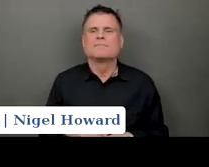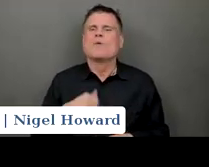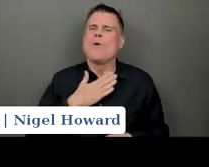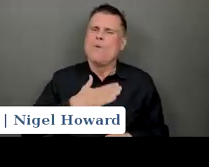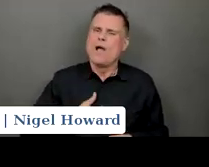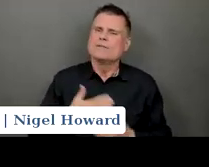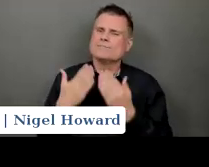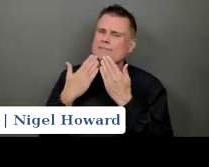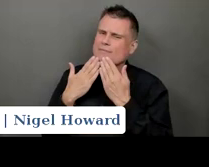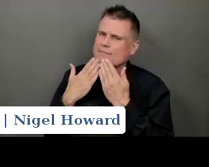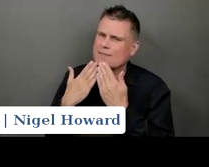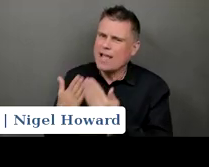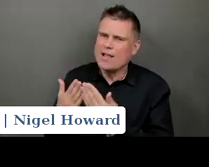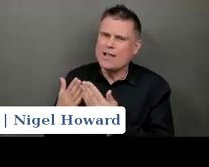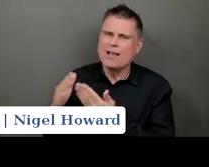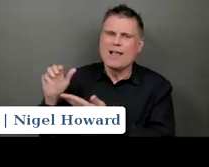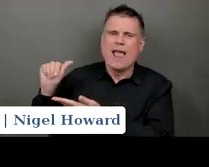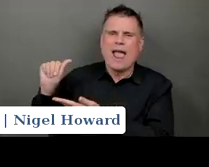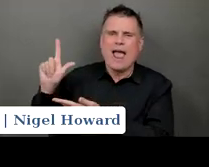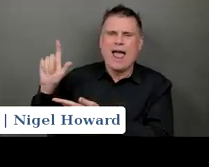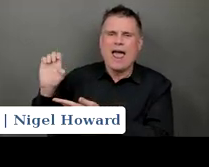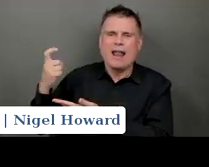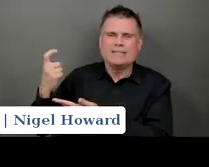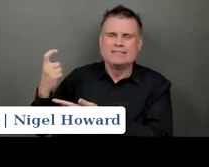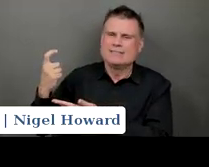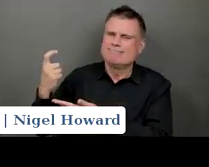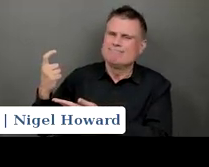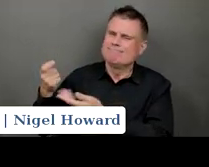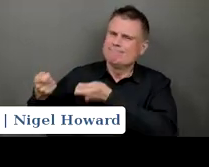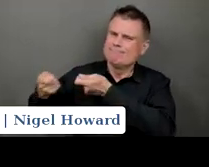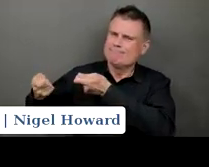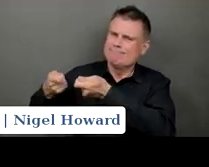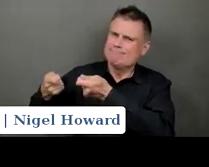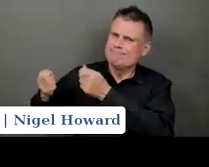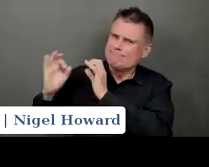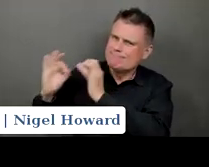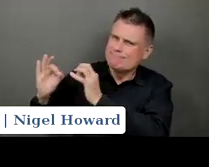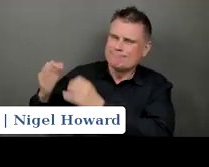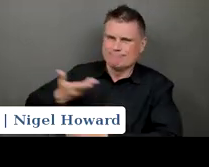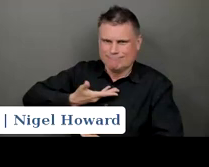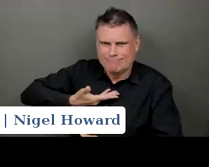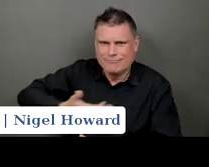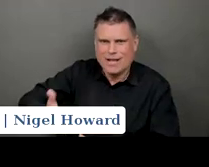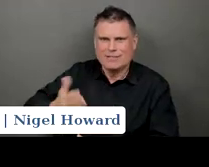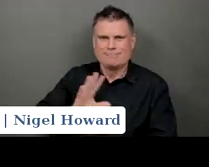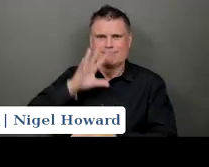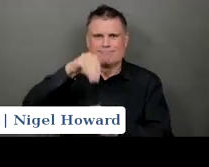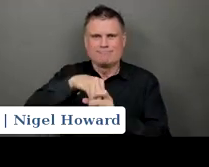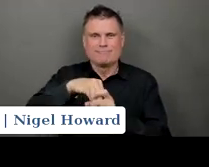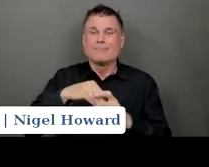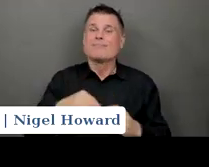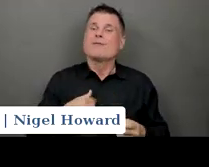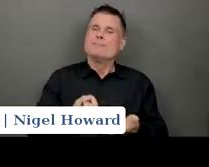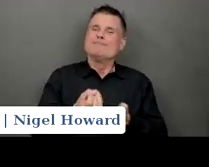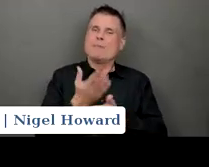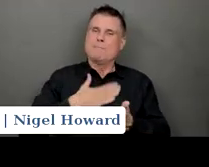sistemas de cuidado. Ustedes verán que Uruguay es un modelo en la región de sistema nacional integrado, ya que desde el 2015